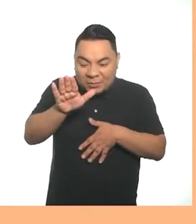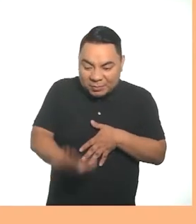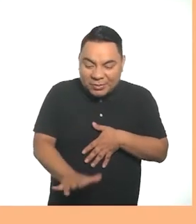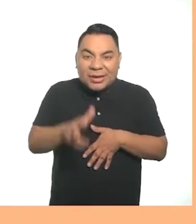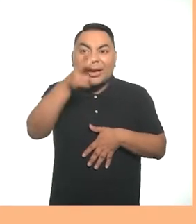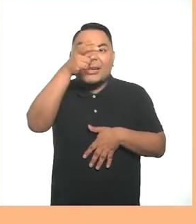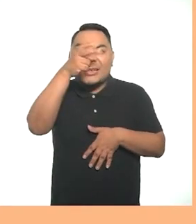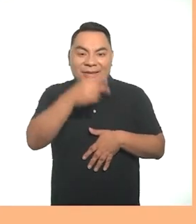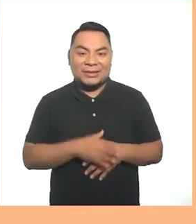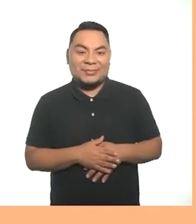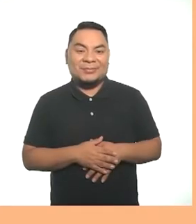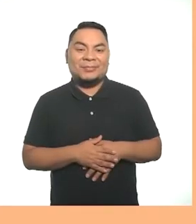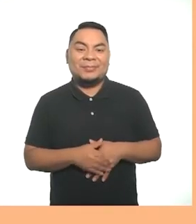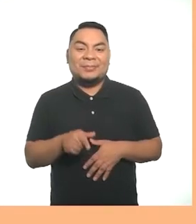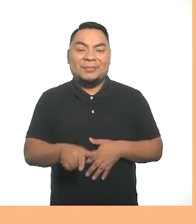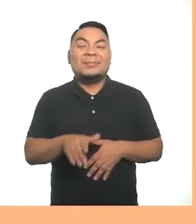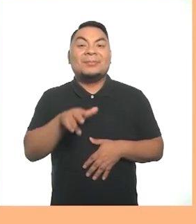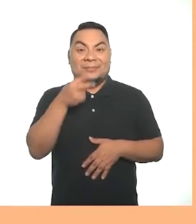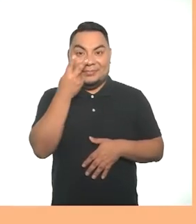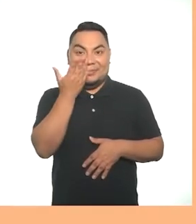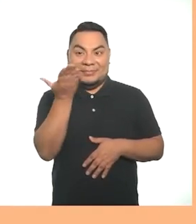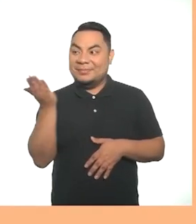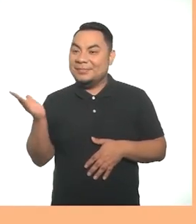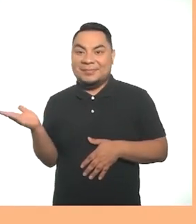cucaracha. Así.